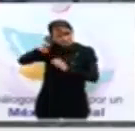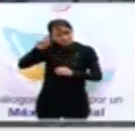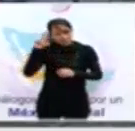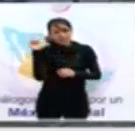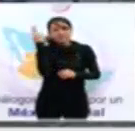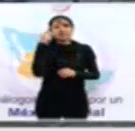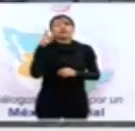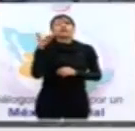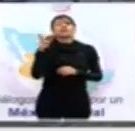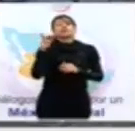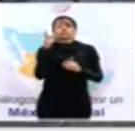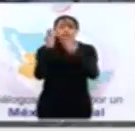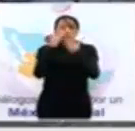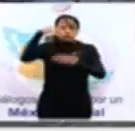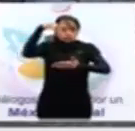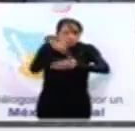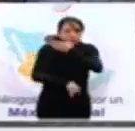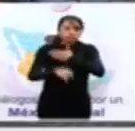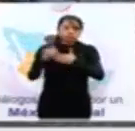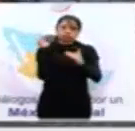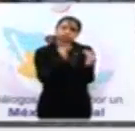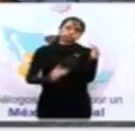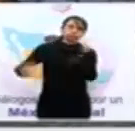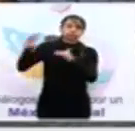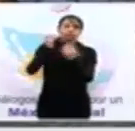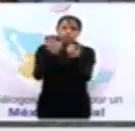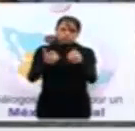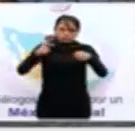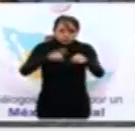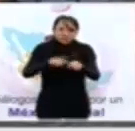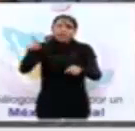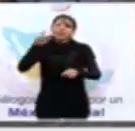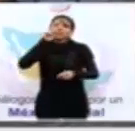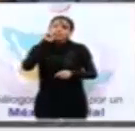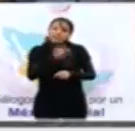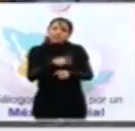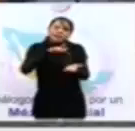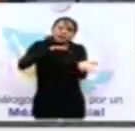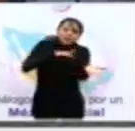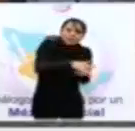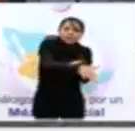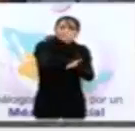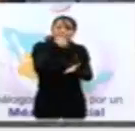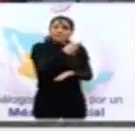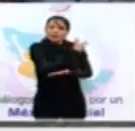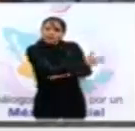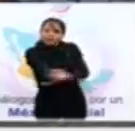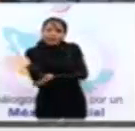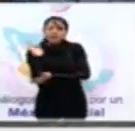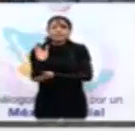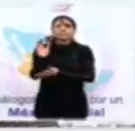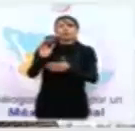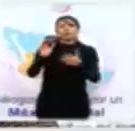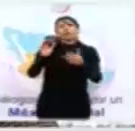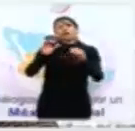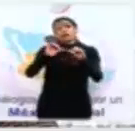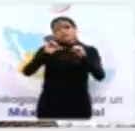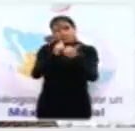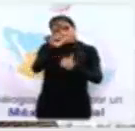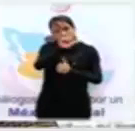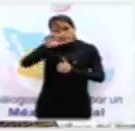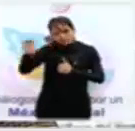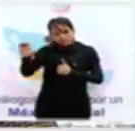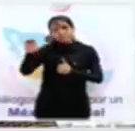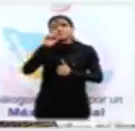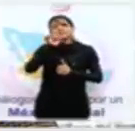de esta institución, tiene un posgrado en Desarrollo Rural, coordinador de la página web Subsidios al Campo en